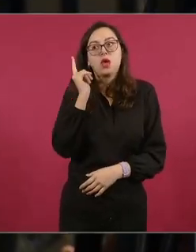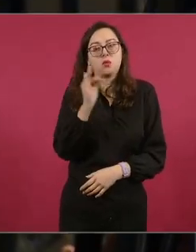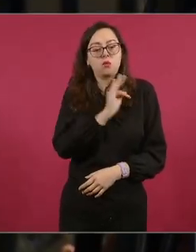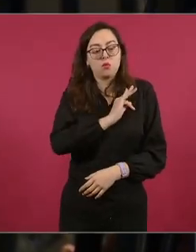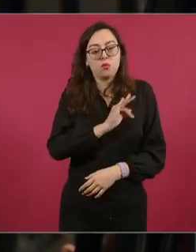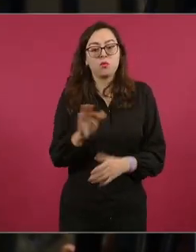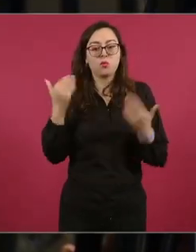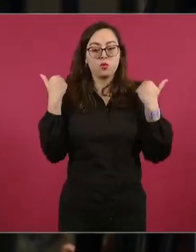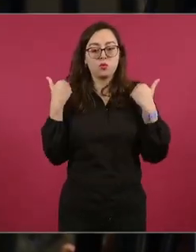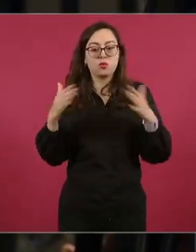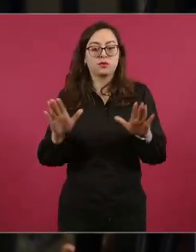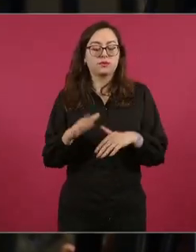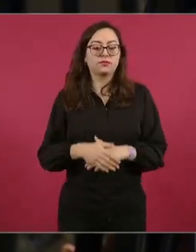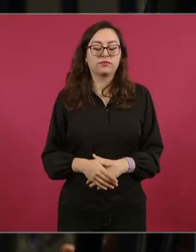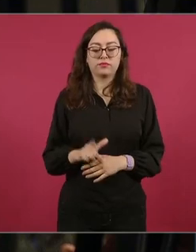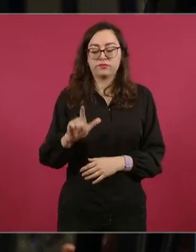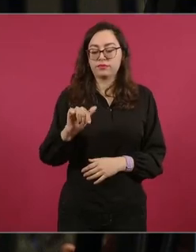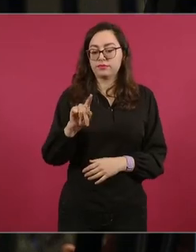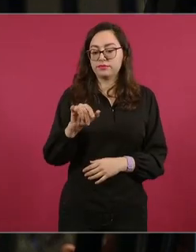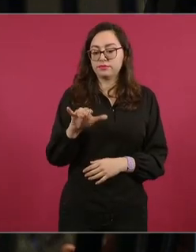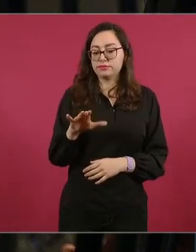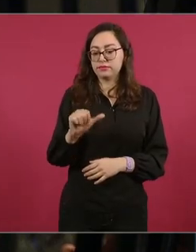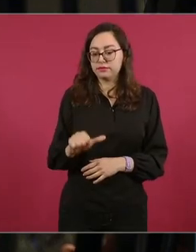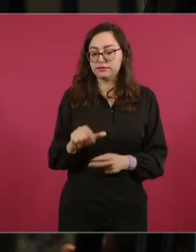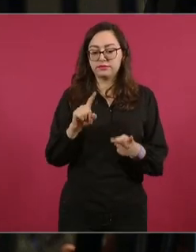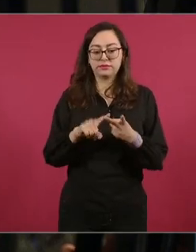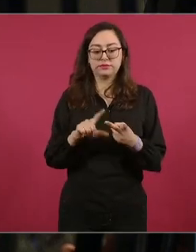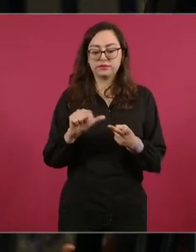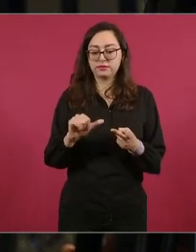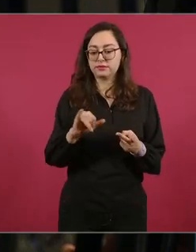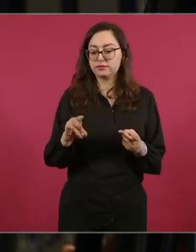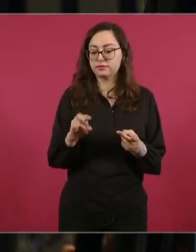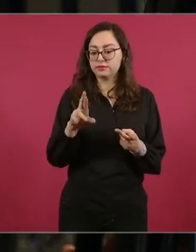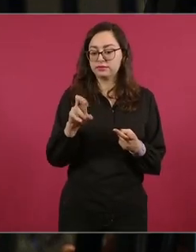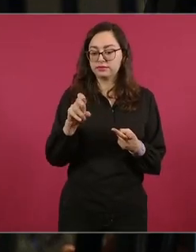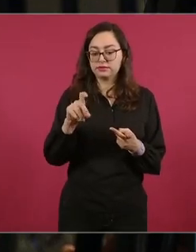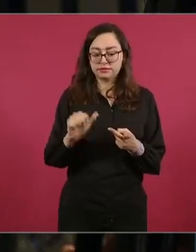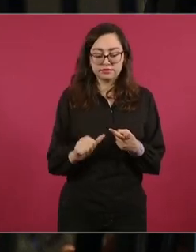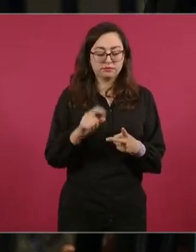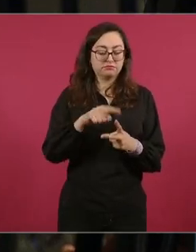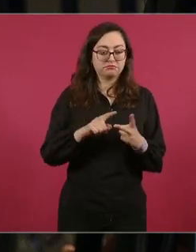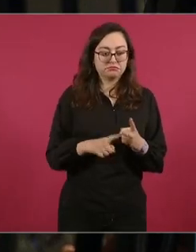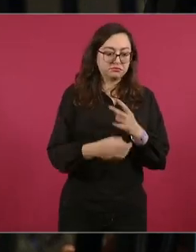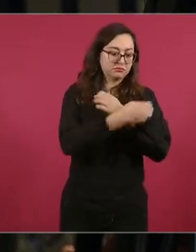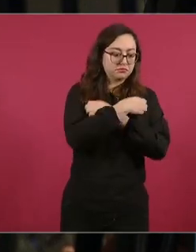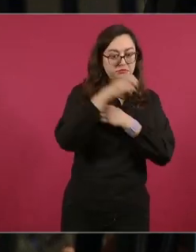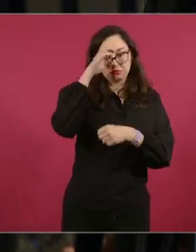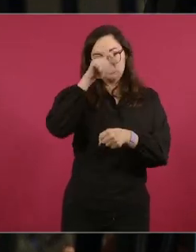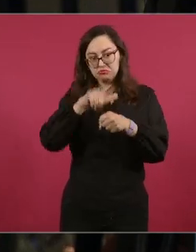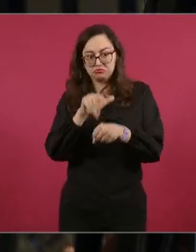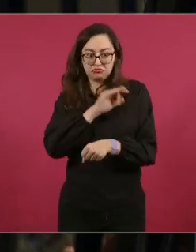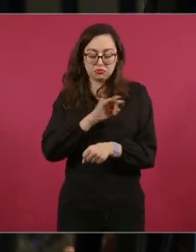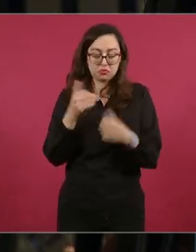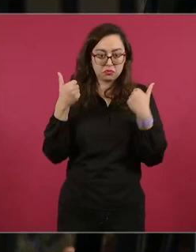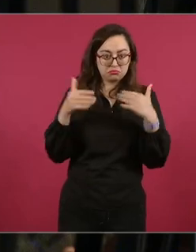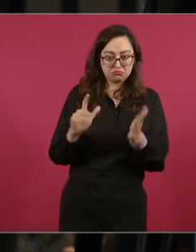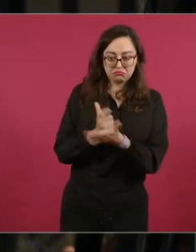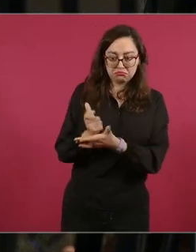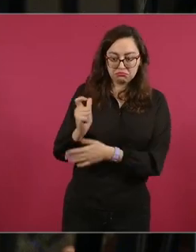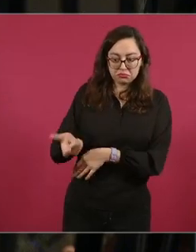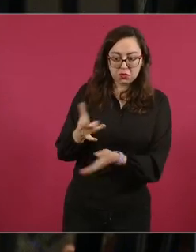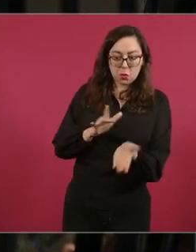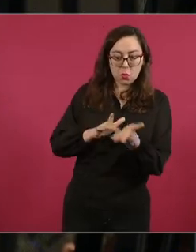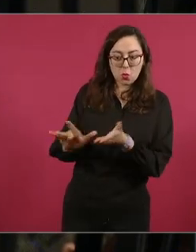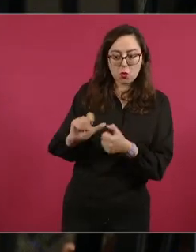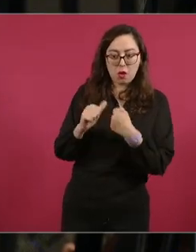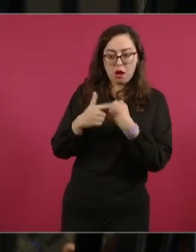mejor Leticia Ramírez o quizás Alejandra Fraustro en Educación o en Cultura pues tengan la oportunidad